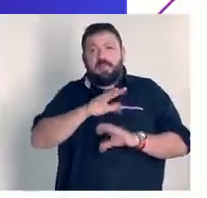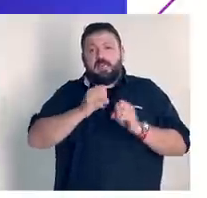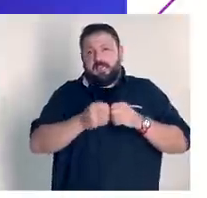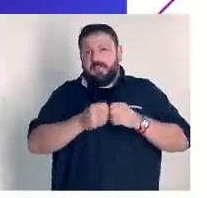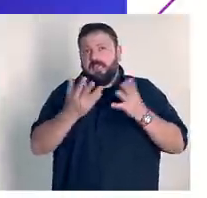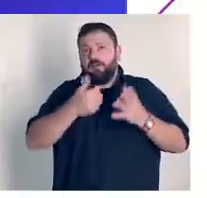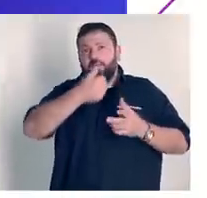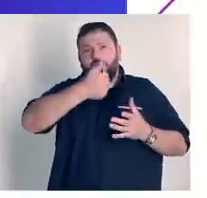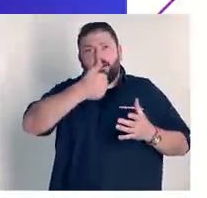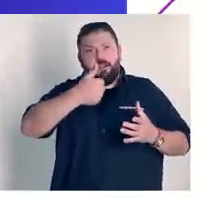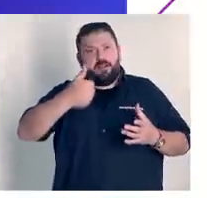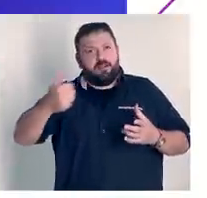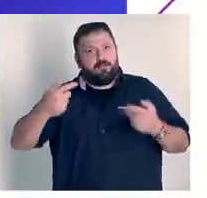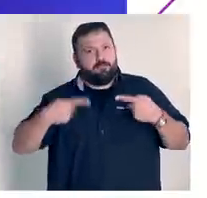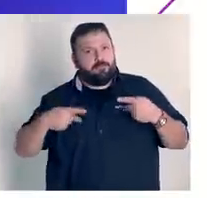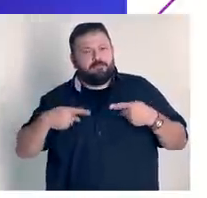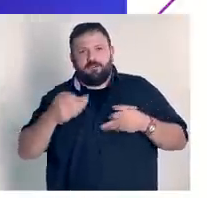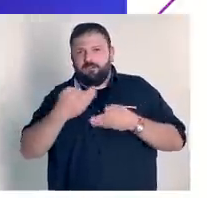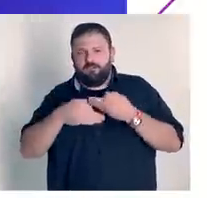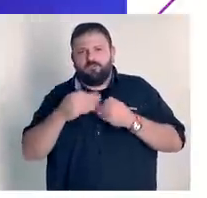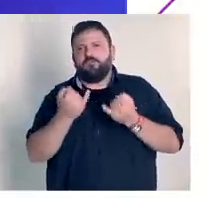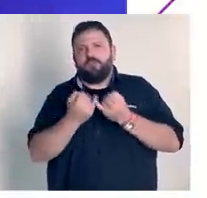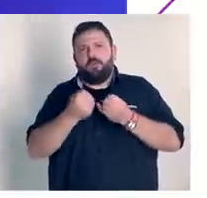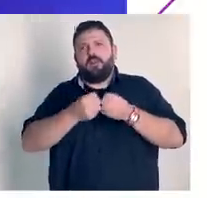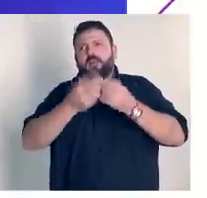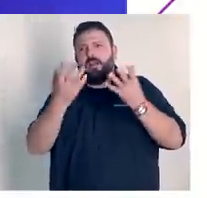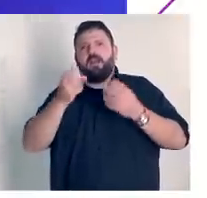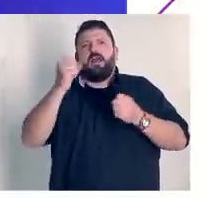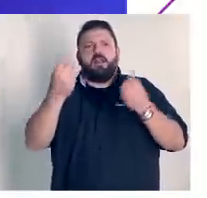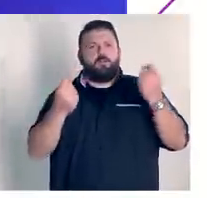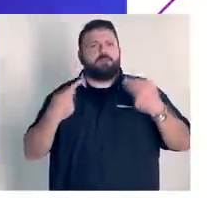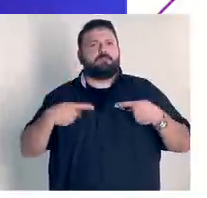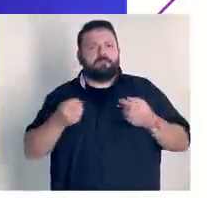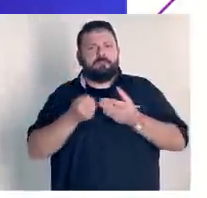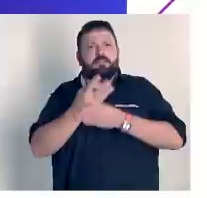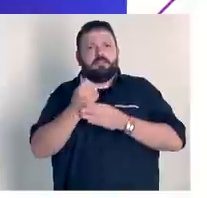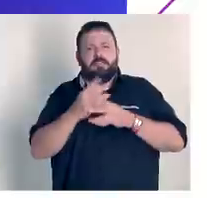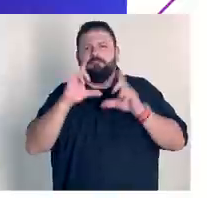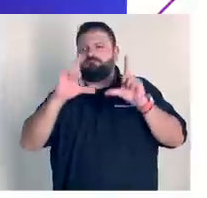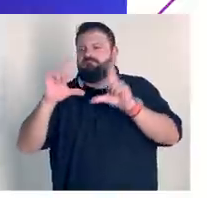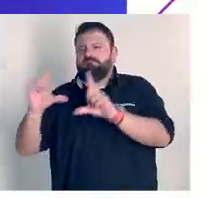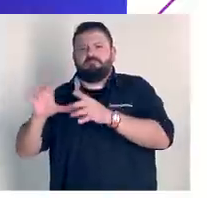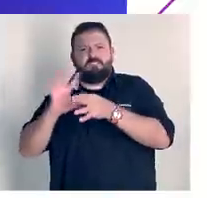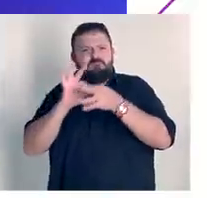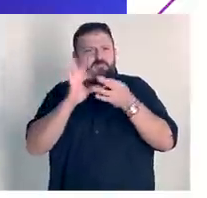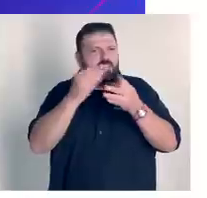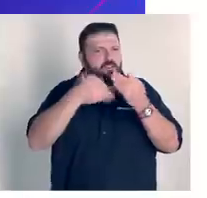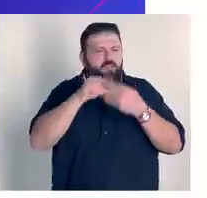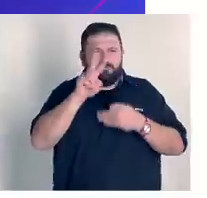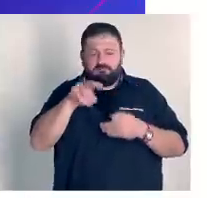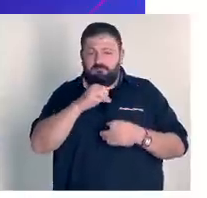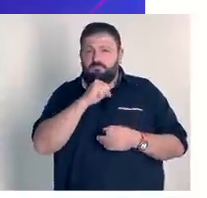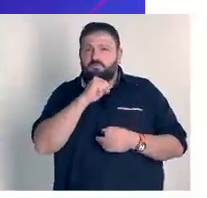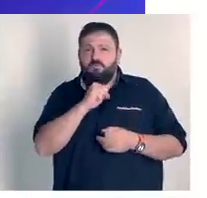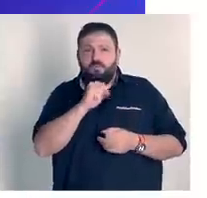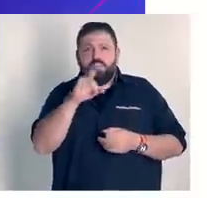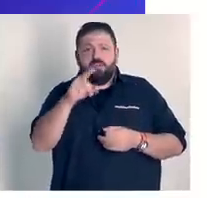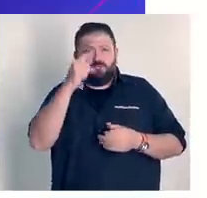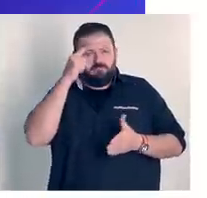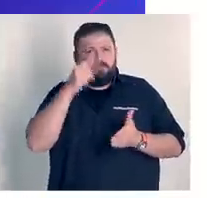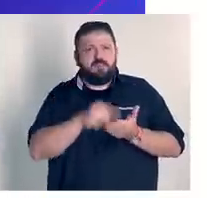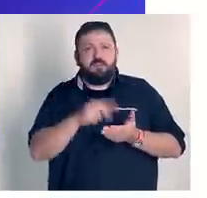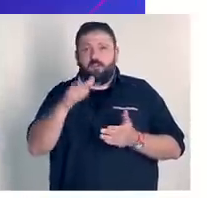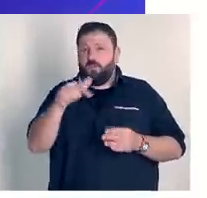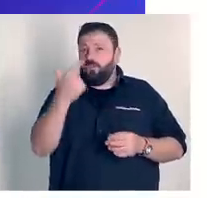pues va a estar acompañada de muchos más panelistas que van a complementar el tema y va a estar bastante bueno. Definitivamente creo que 12